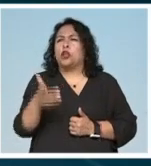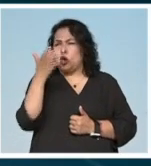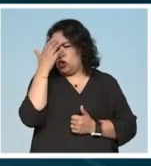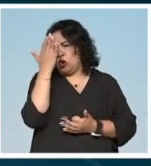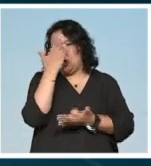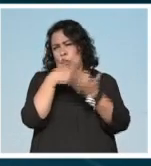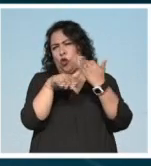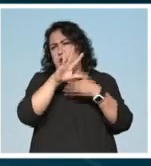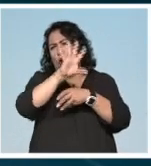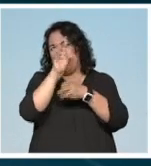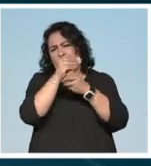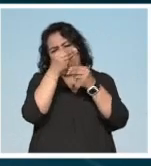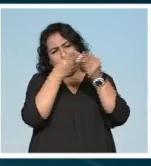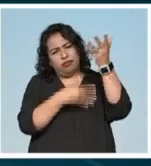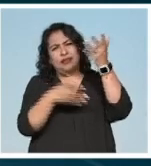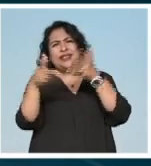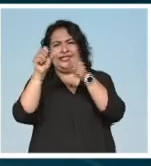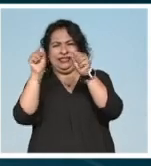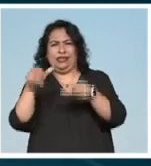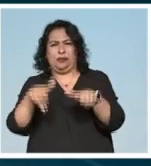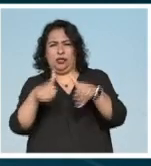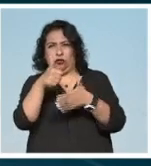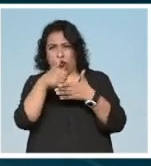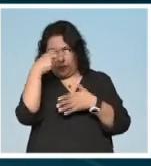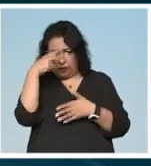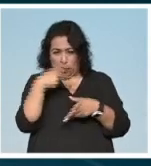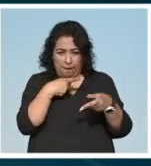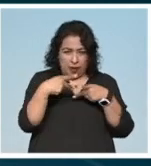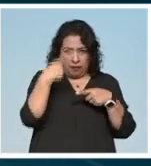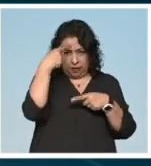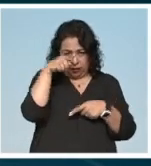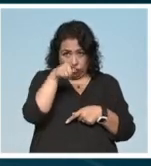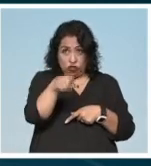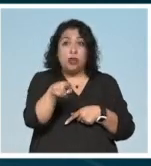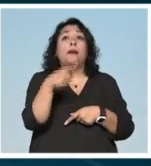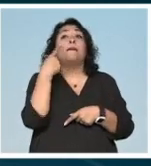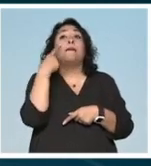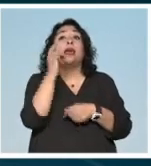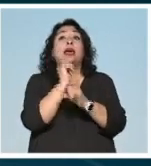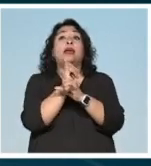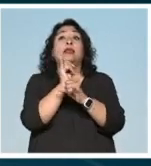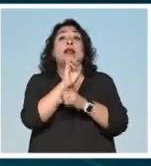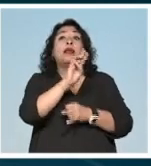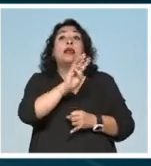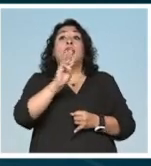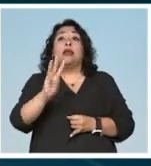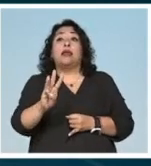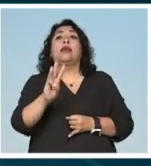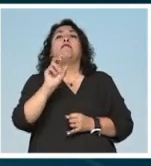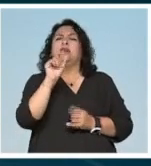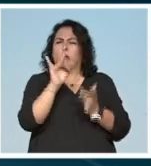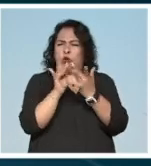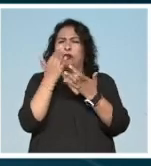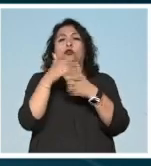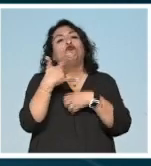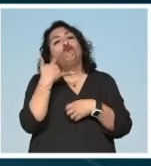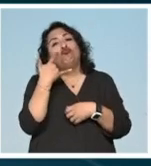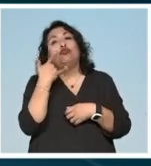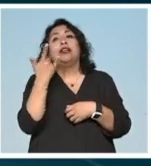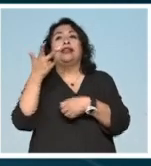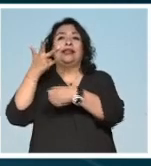toda la oferta escénica que el Sistema de Teatros de la Ciudad de México ha preparado para ustedes, visite su página web y sus redes sociales.